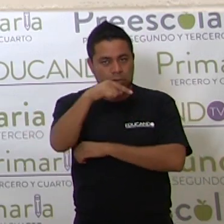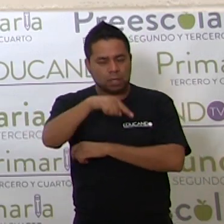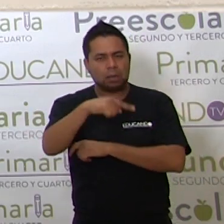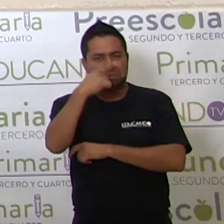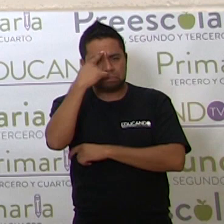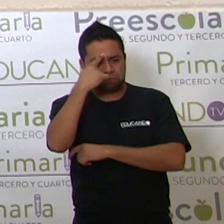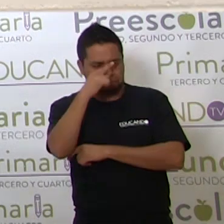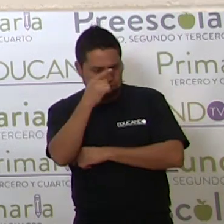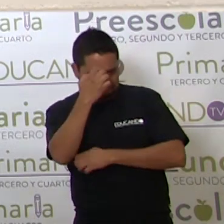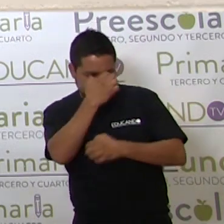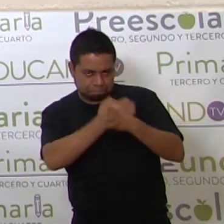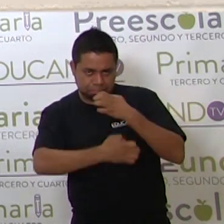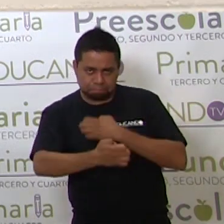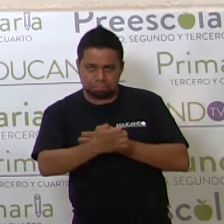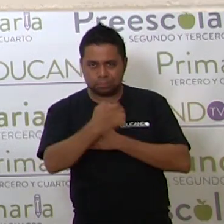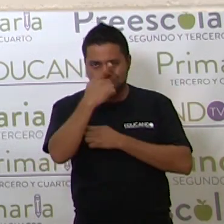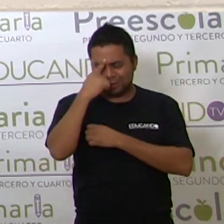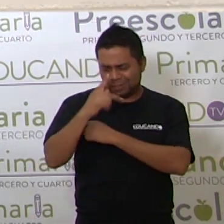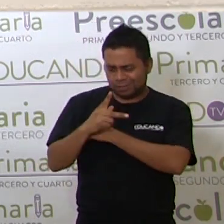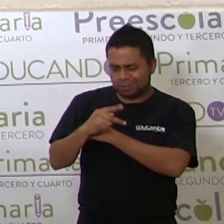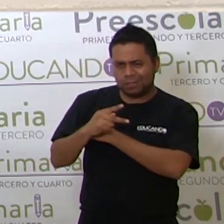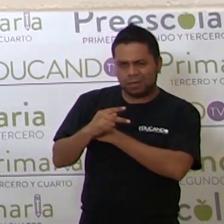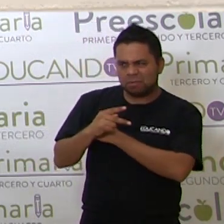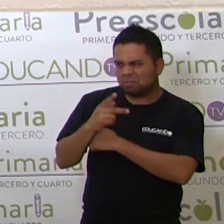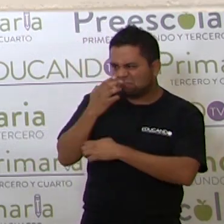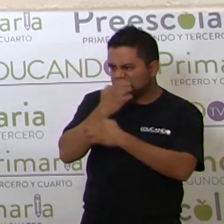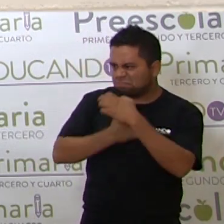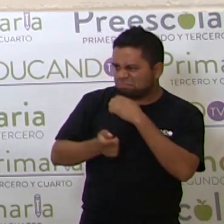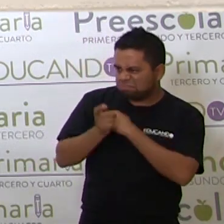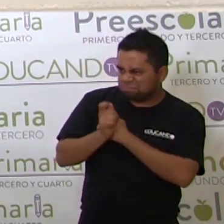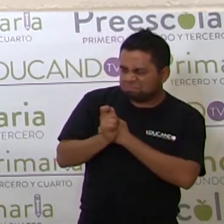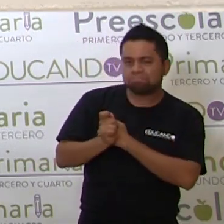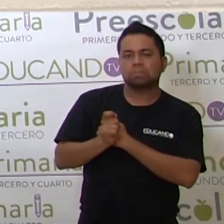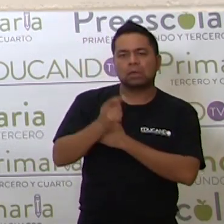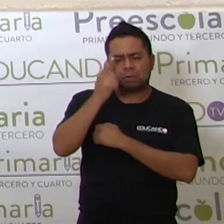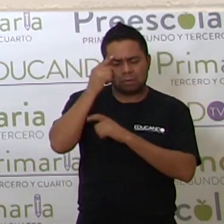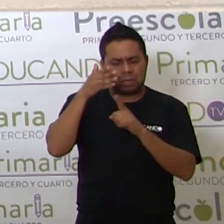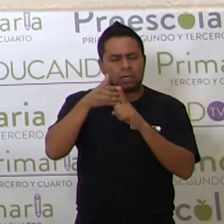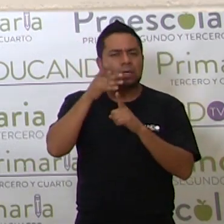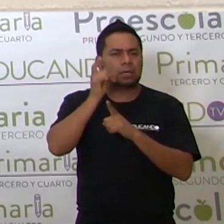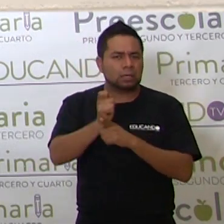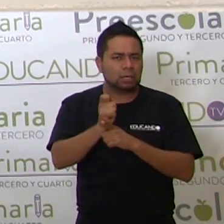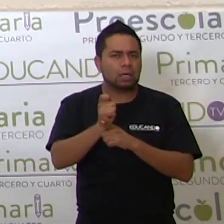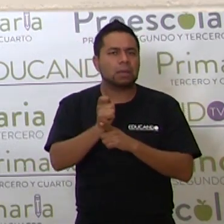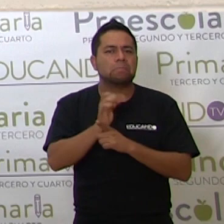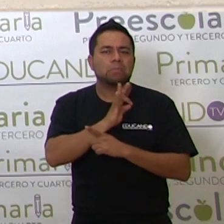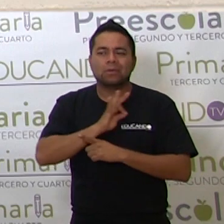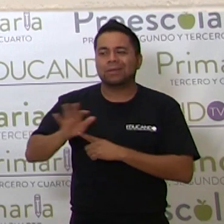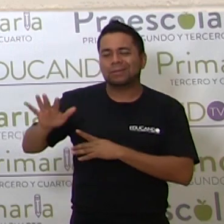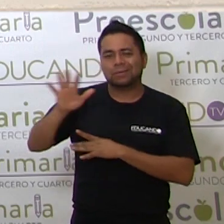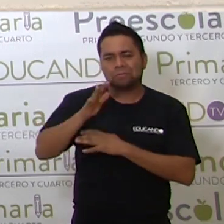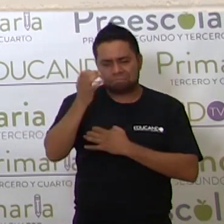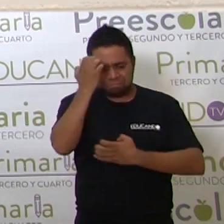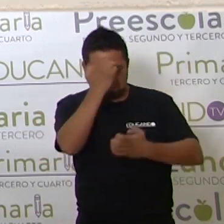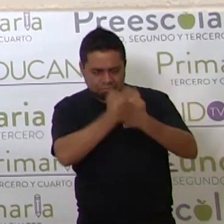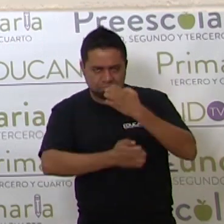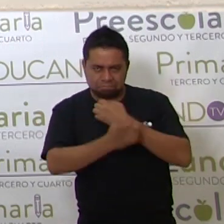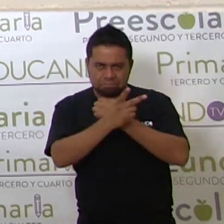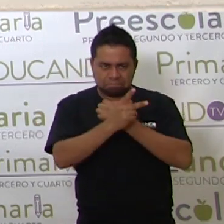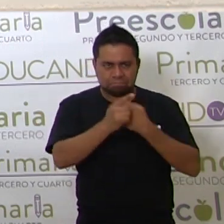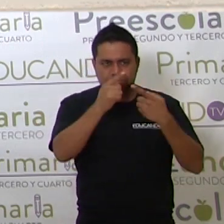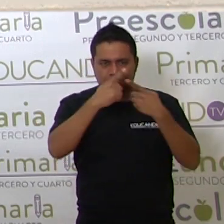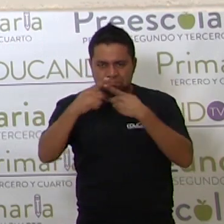analizar un programa de televisión el propósito de este programa va a ser el analizar un programa o